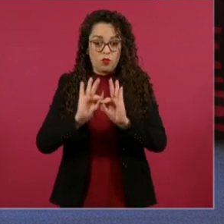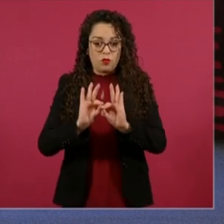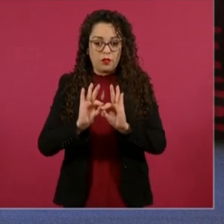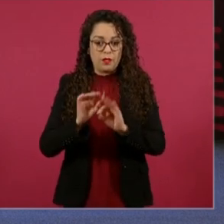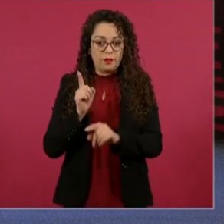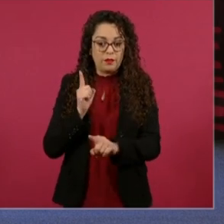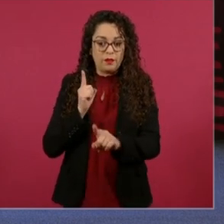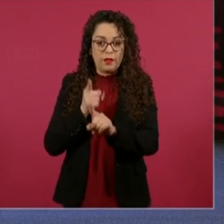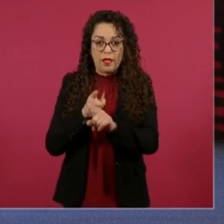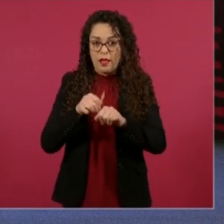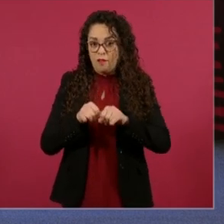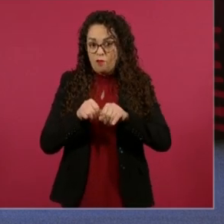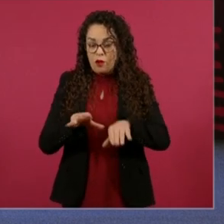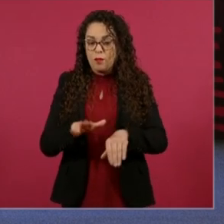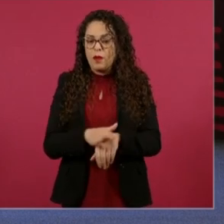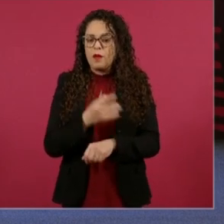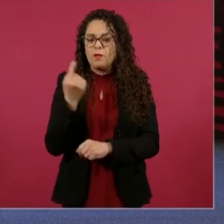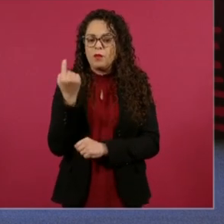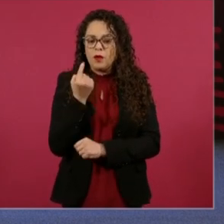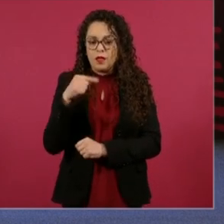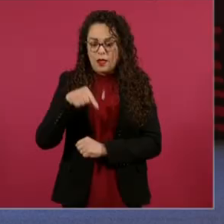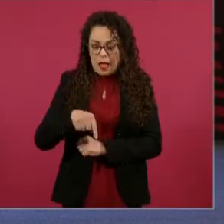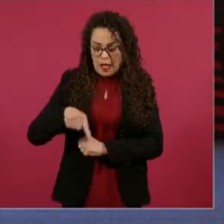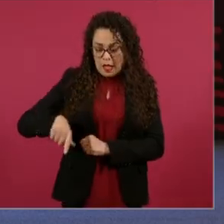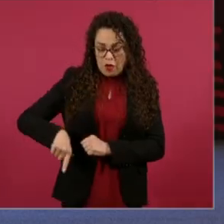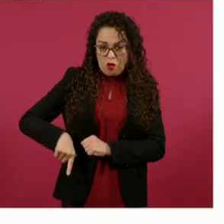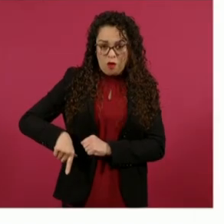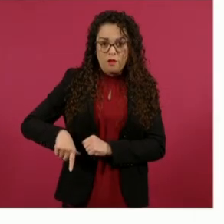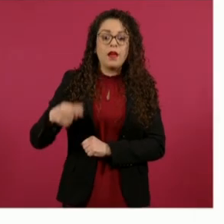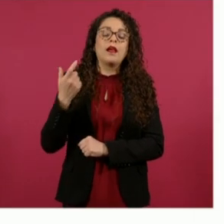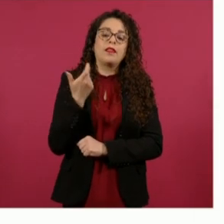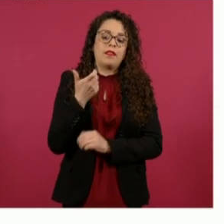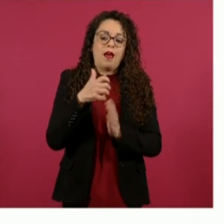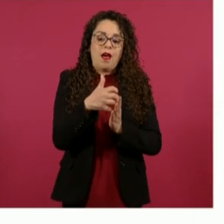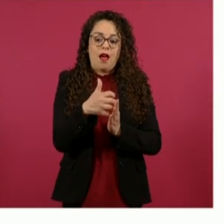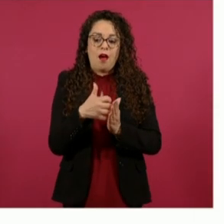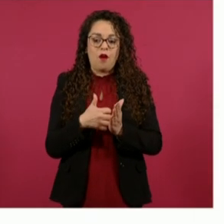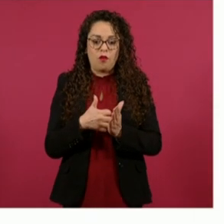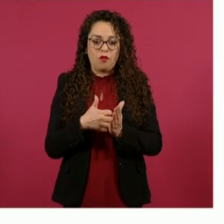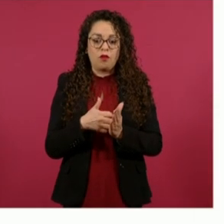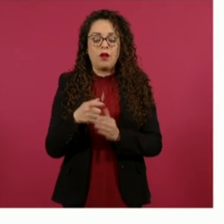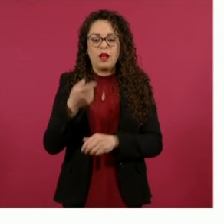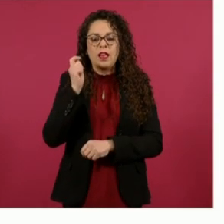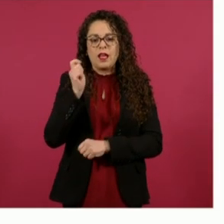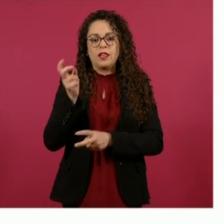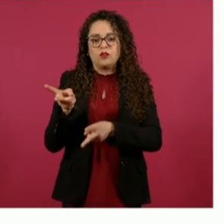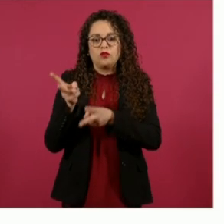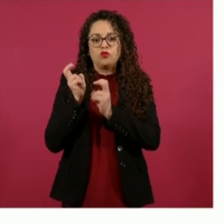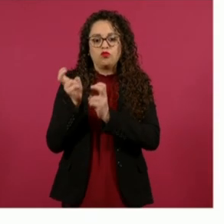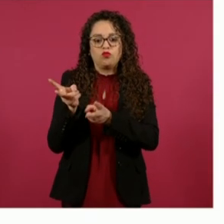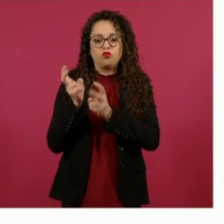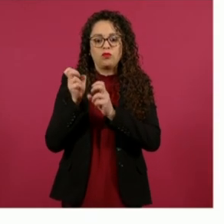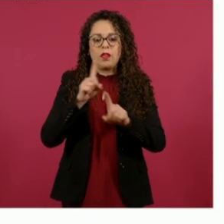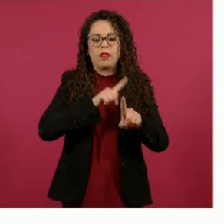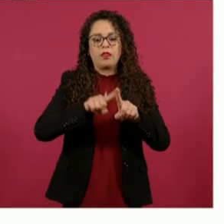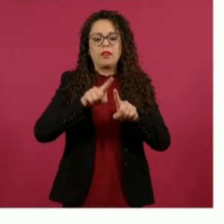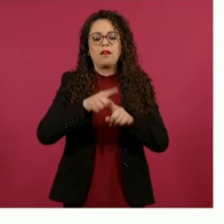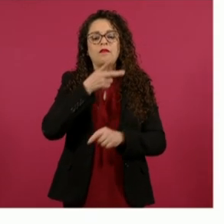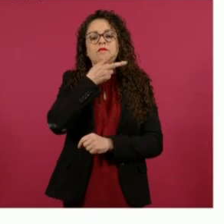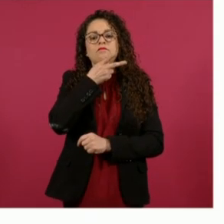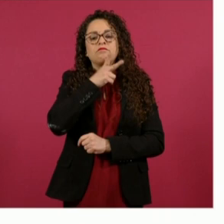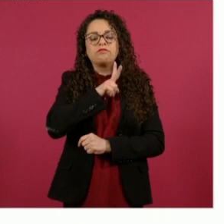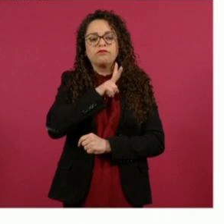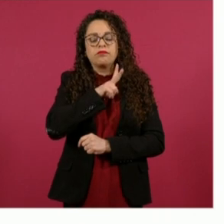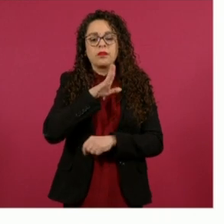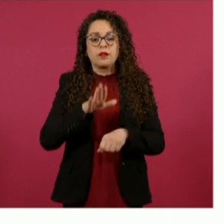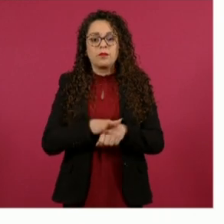ahorros para el gobierno de la República. Este es el robo de hidrocarburos, que se evita el